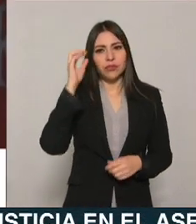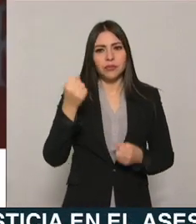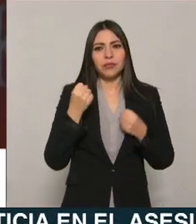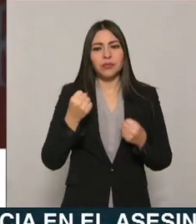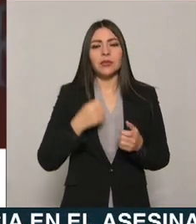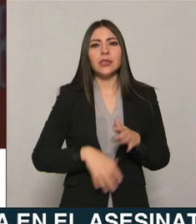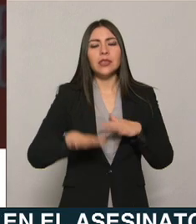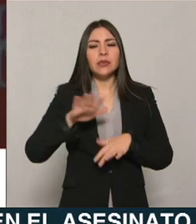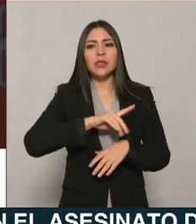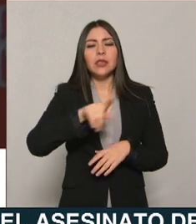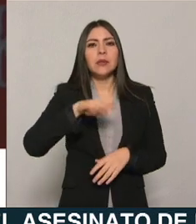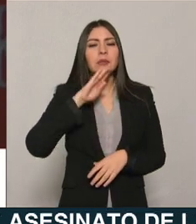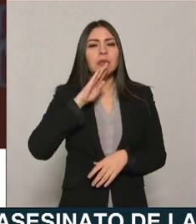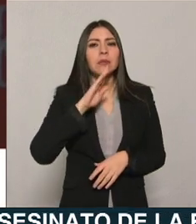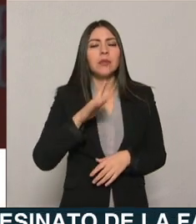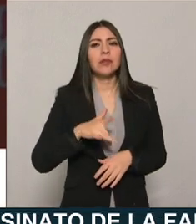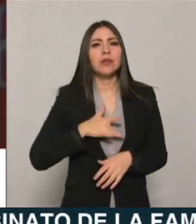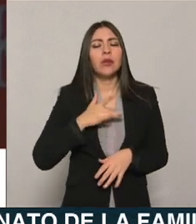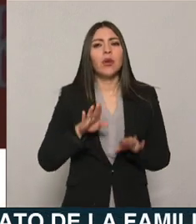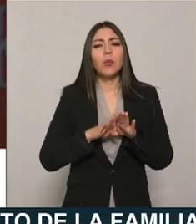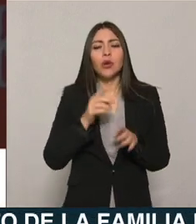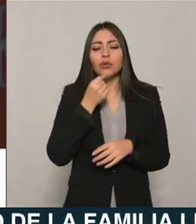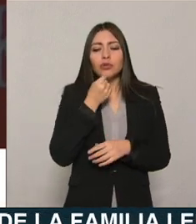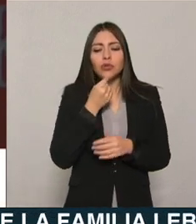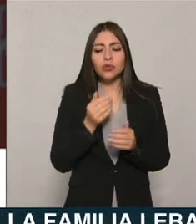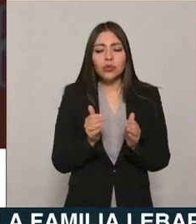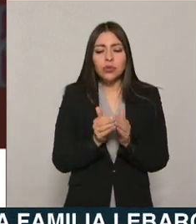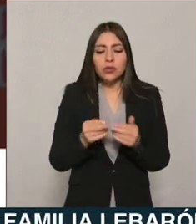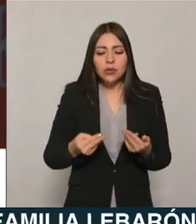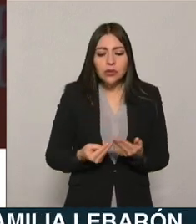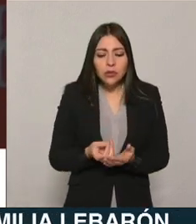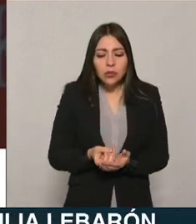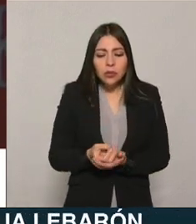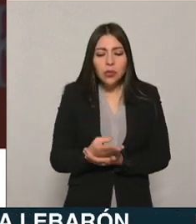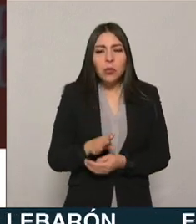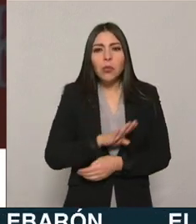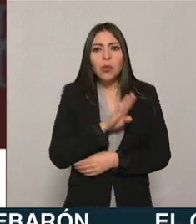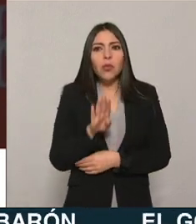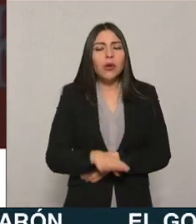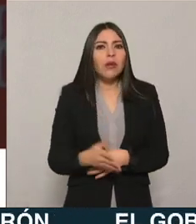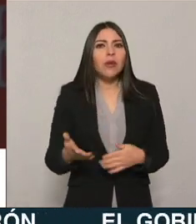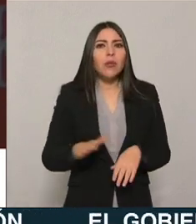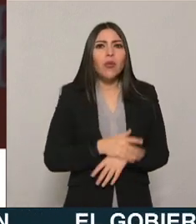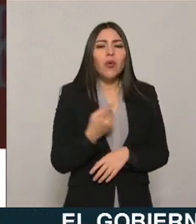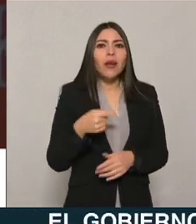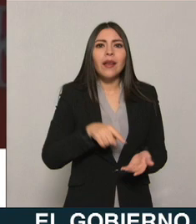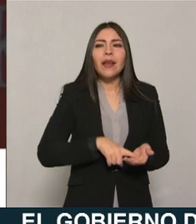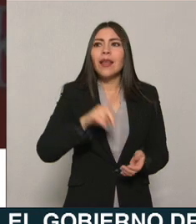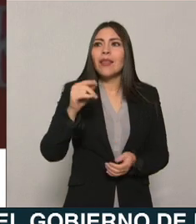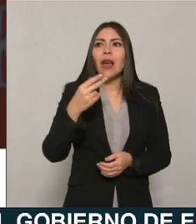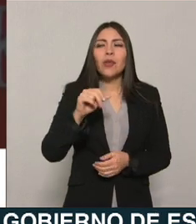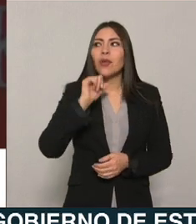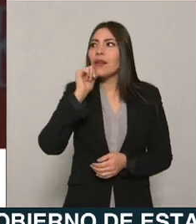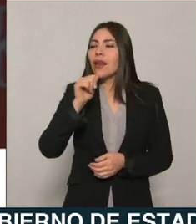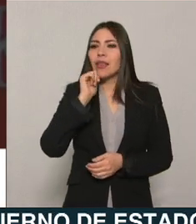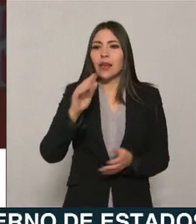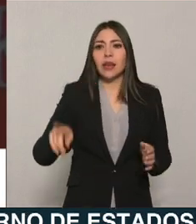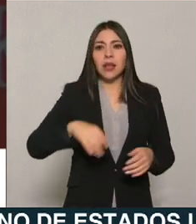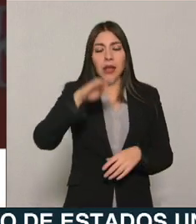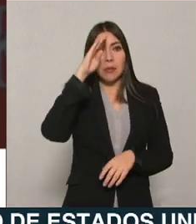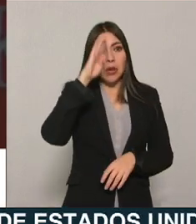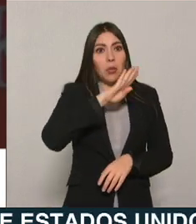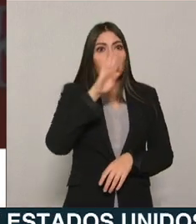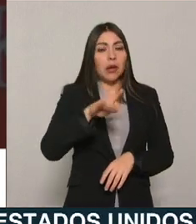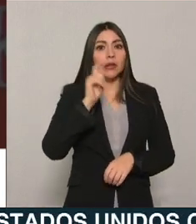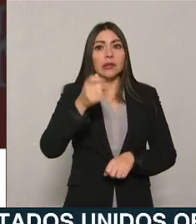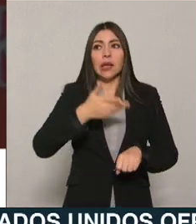mucho trabajo entender cómo un niño recién nacido, una niña recién nacida, puede haber muerto si no le hizo mal a nadie. Pero es que es el gran error pensar que la muerte es un castigo